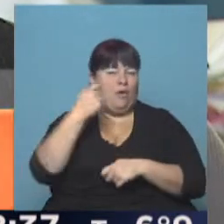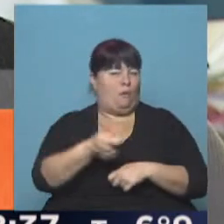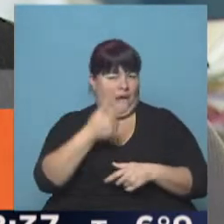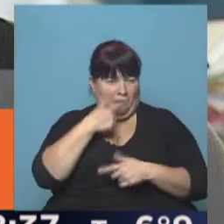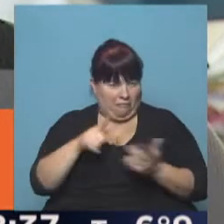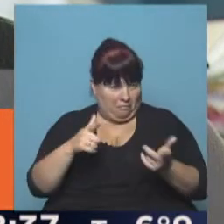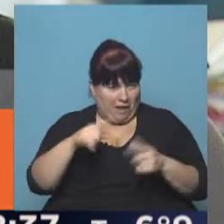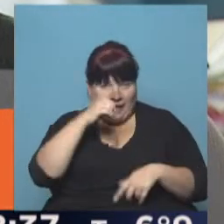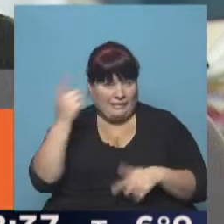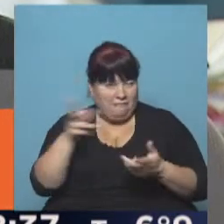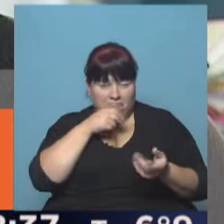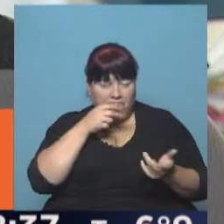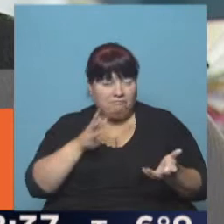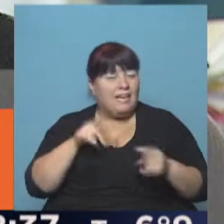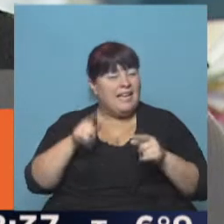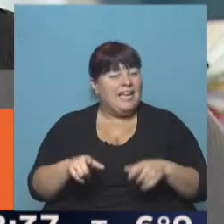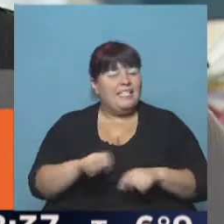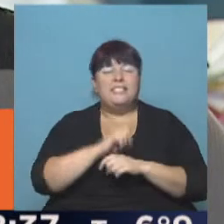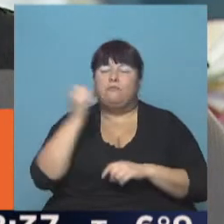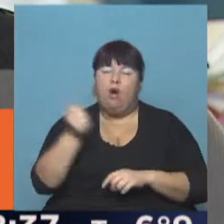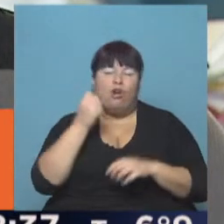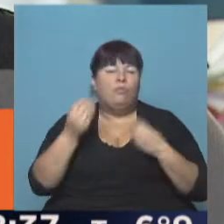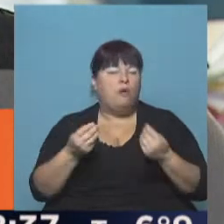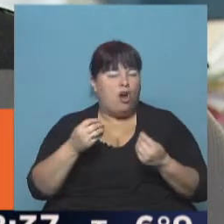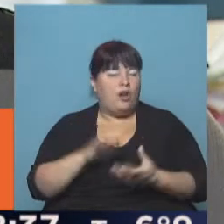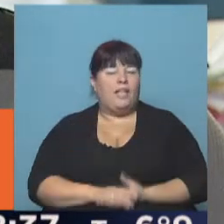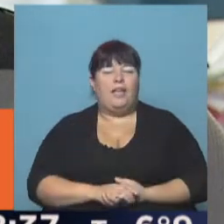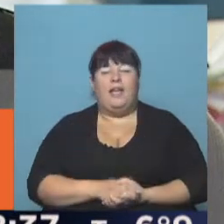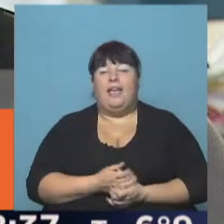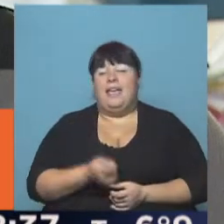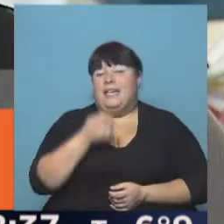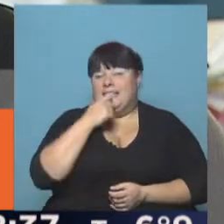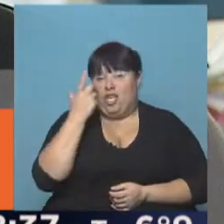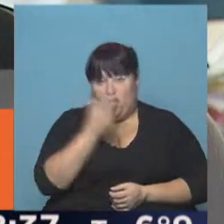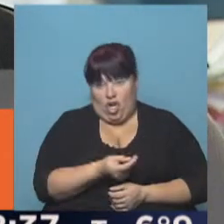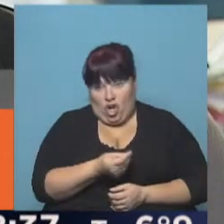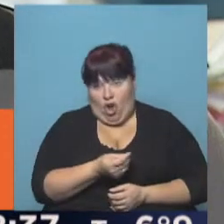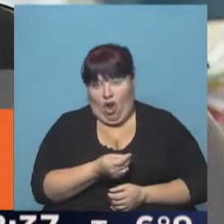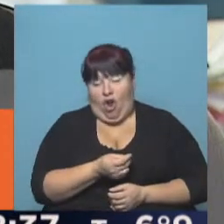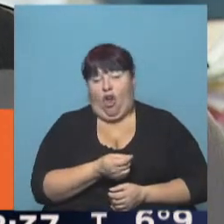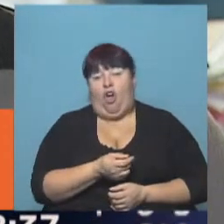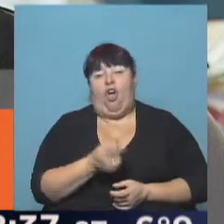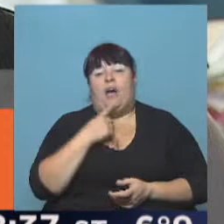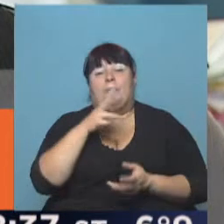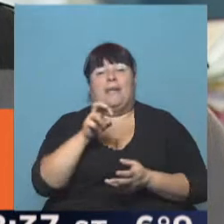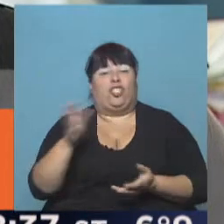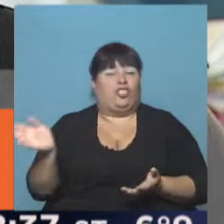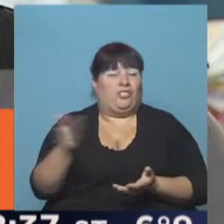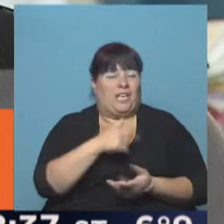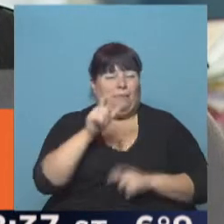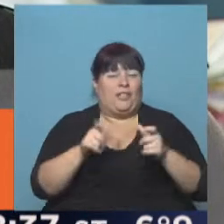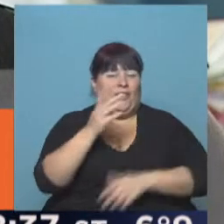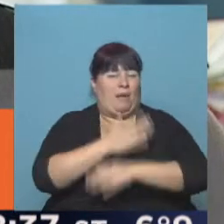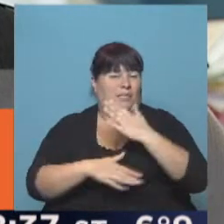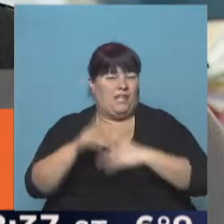no está en el Estado. Y esto es clave, ¿por qué? Porque cuando hay una negativa, se le quitaron las pensiones, las personas con